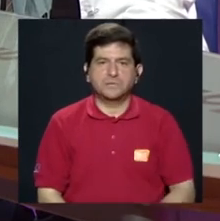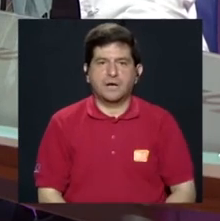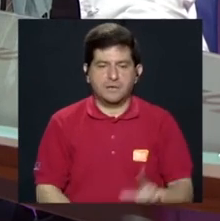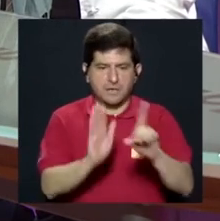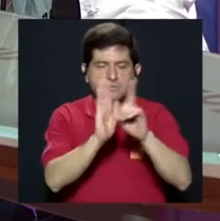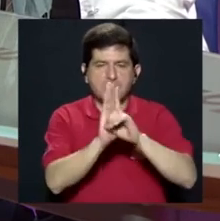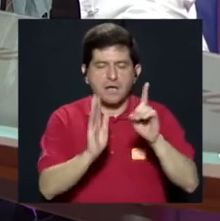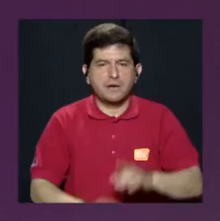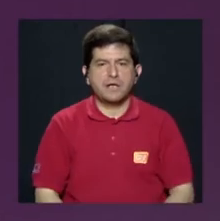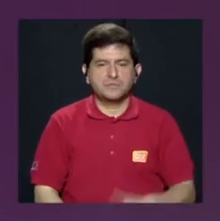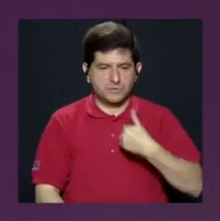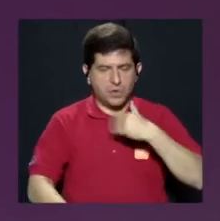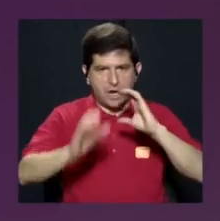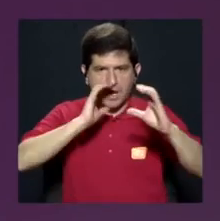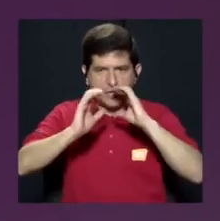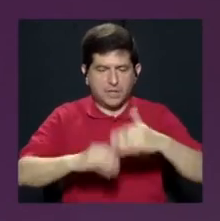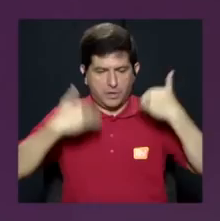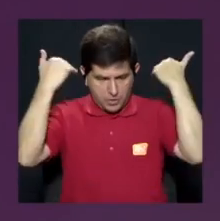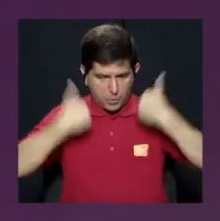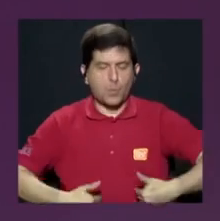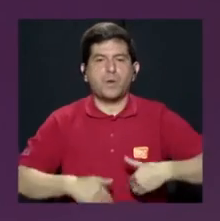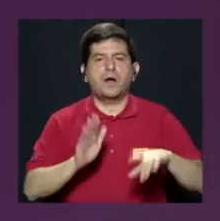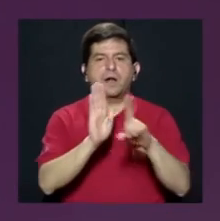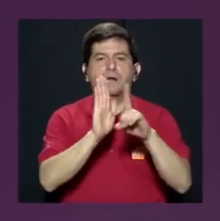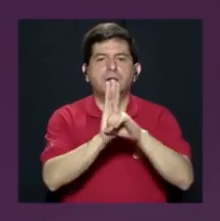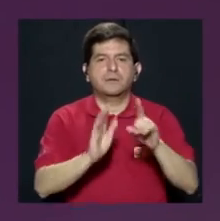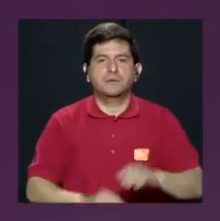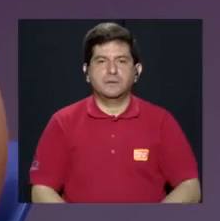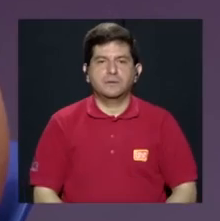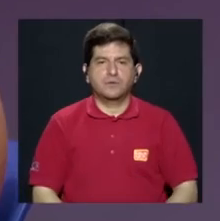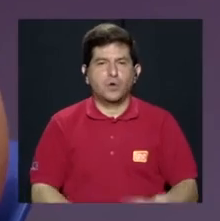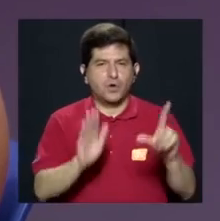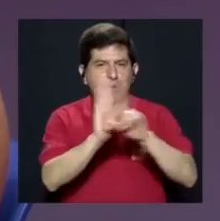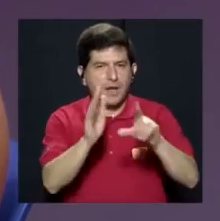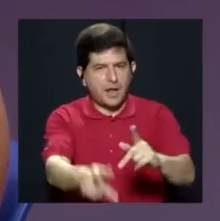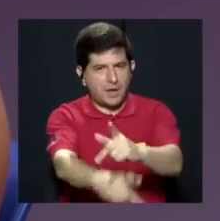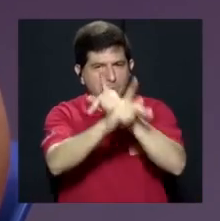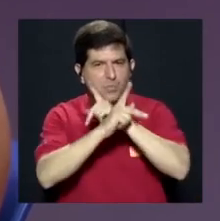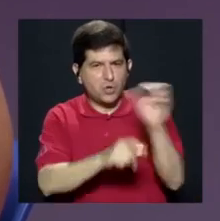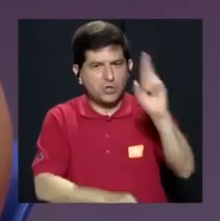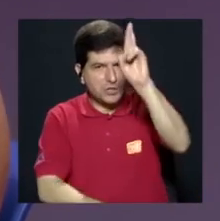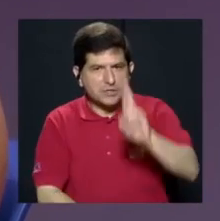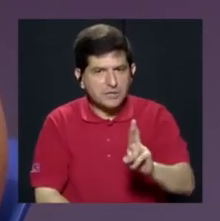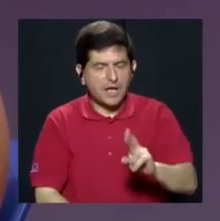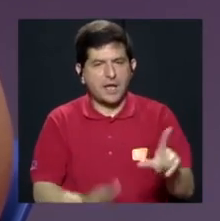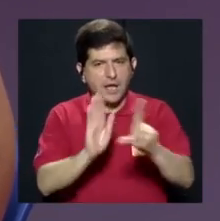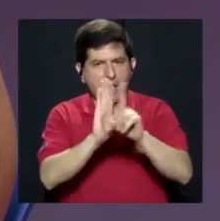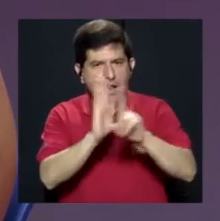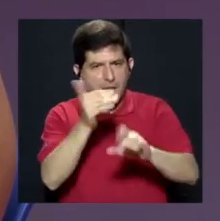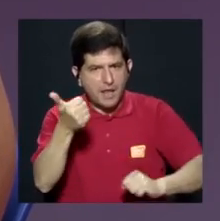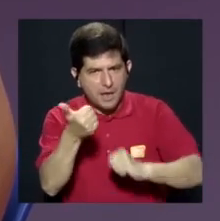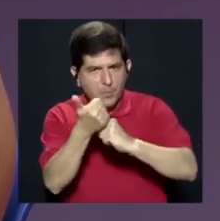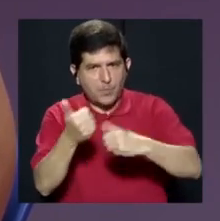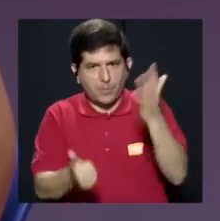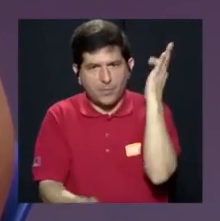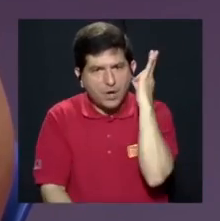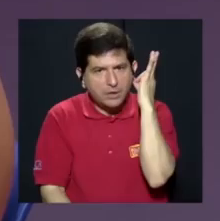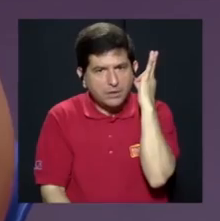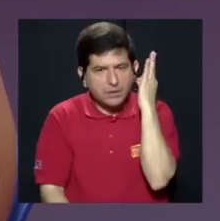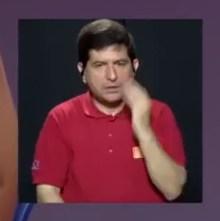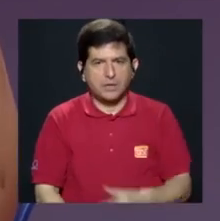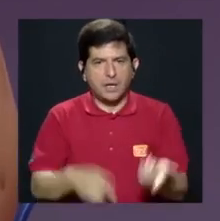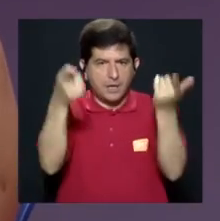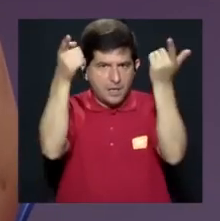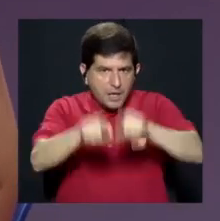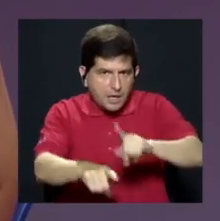derecho a entablar una conversación humana con un doctor. La ley ampara, en Costa Rica hay legislación que ampare a las mujeres